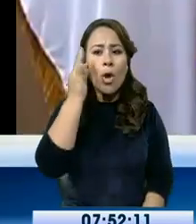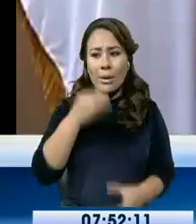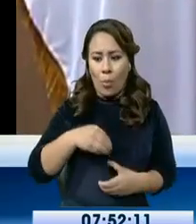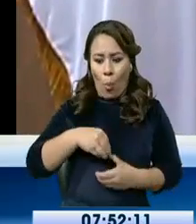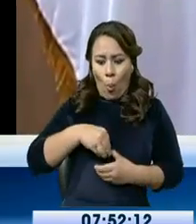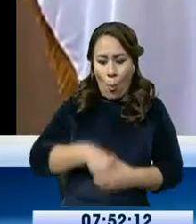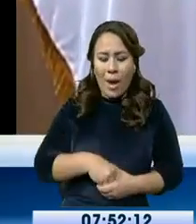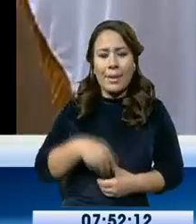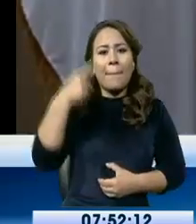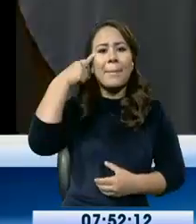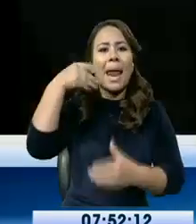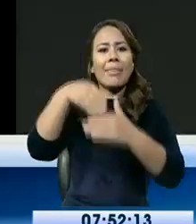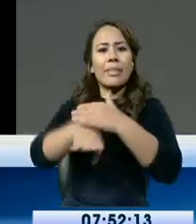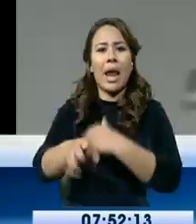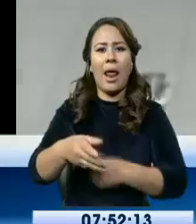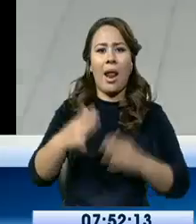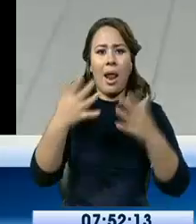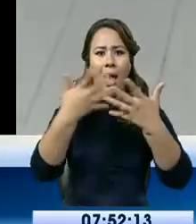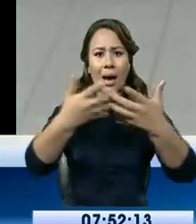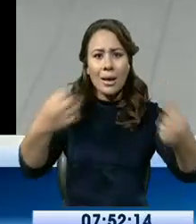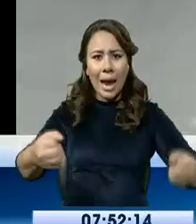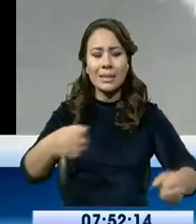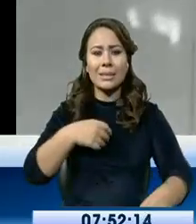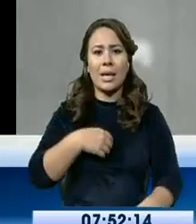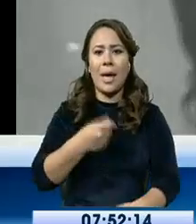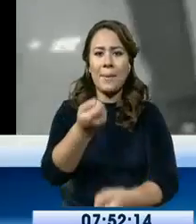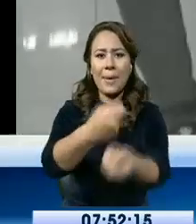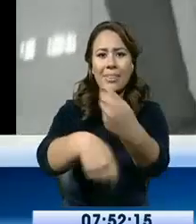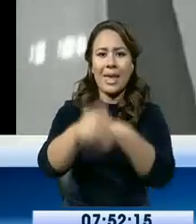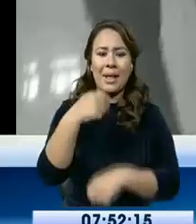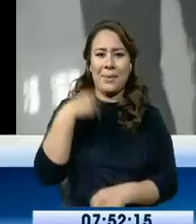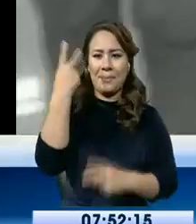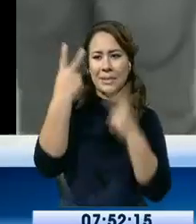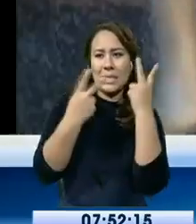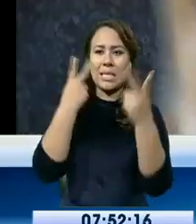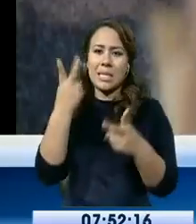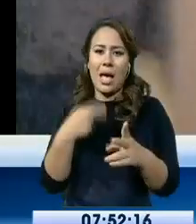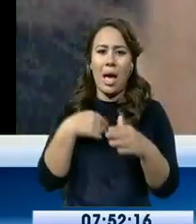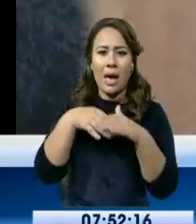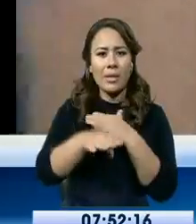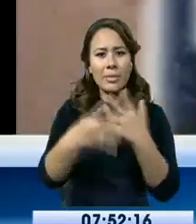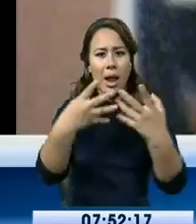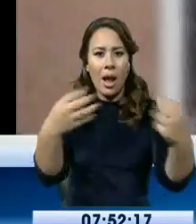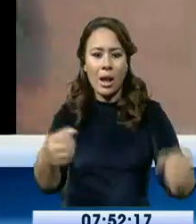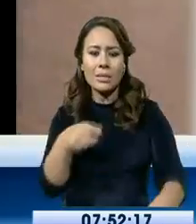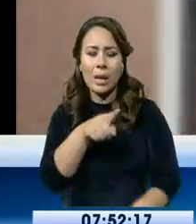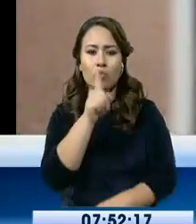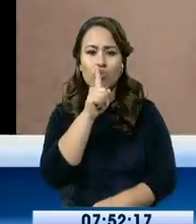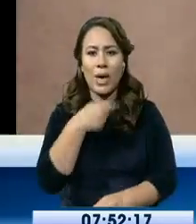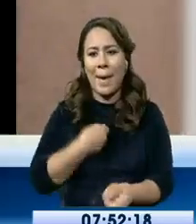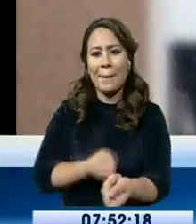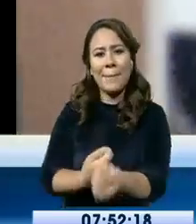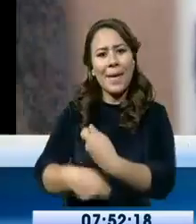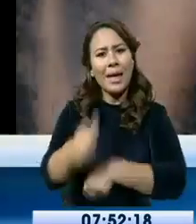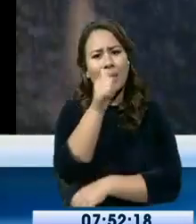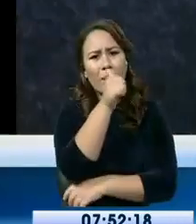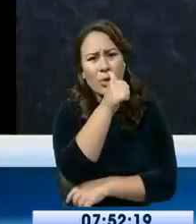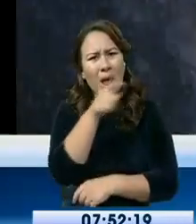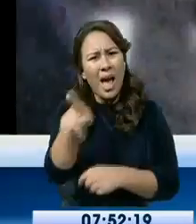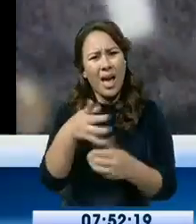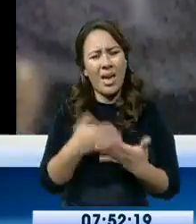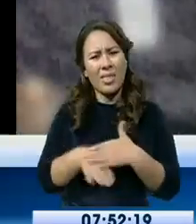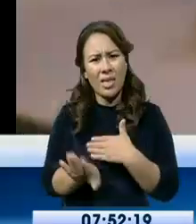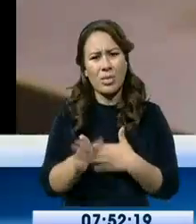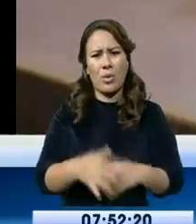una pena de 1 a 3 años. Se espera la audiencia de formulación de cargos en ambos casos que están siendo investigados por la Fiscalía.